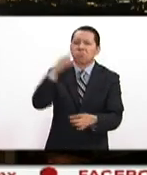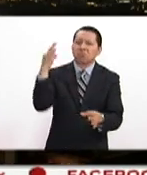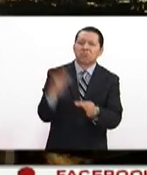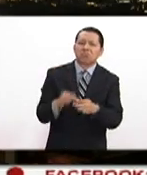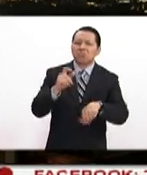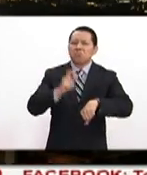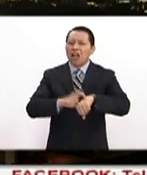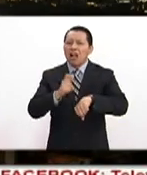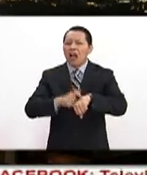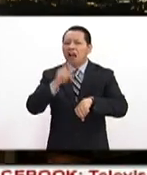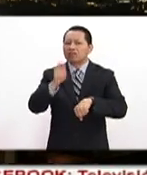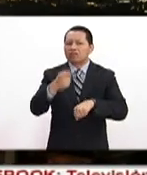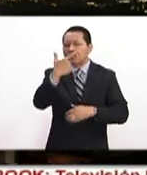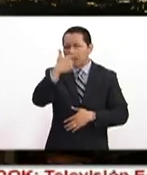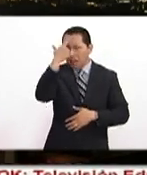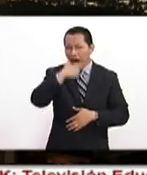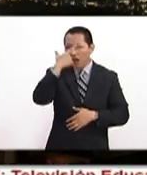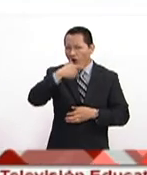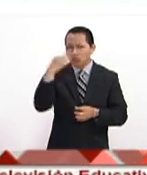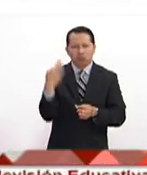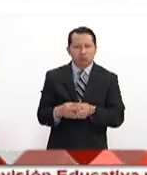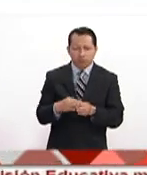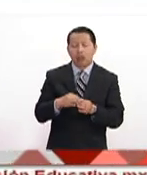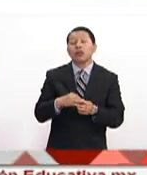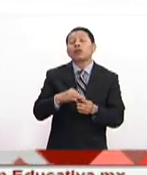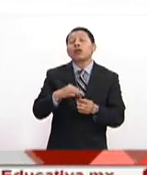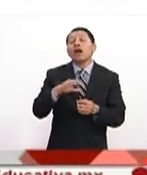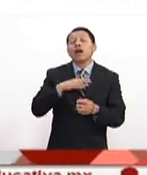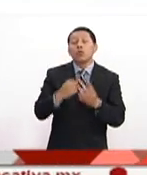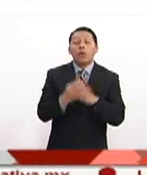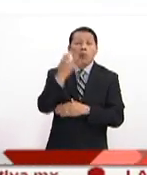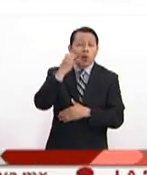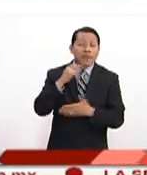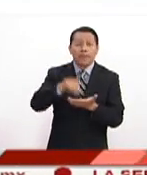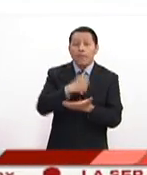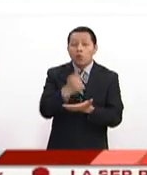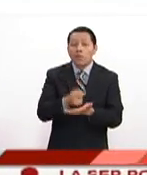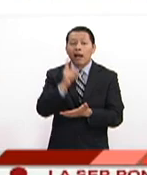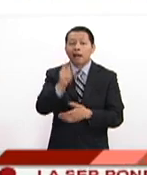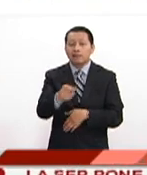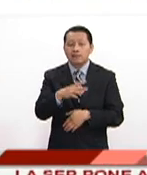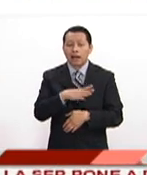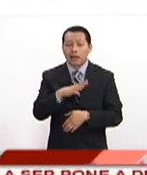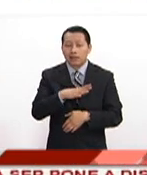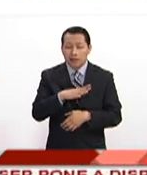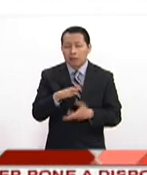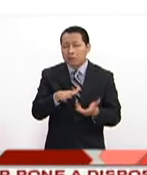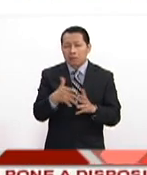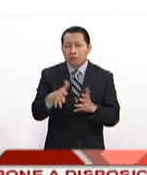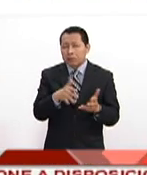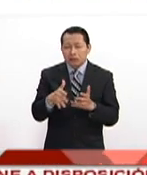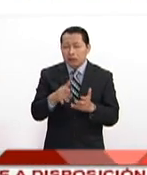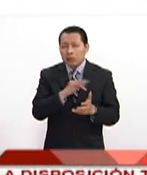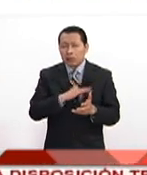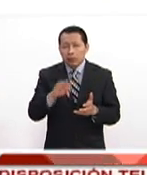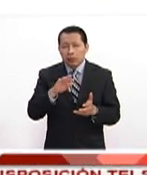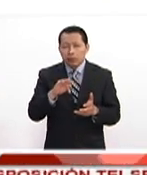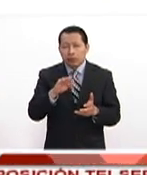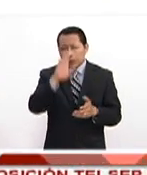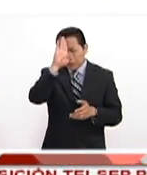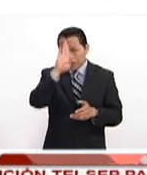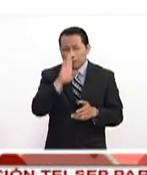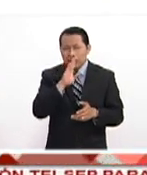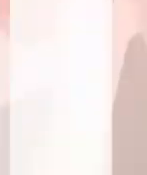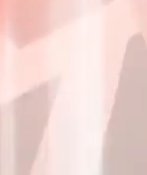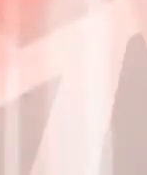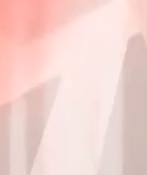alrededor de las 7 de la noche. En Nuevo León, Tamaulipas y Coahuila, la irrupción del servicio eléctrico quedó solucionado cerca de la